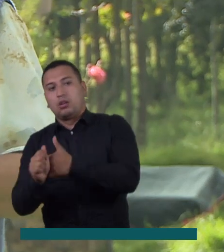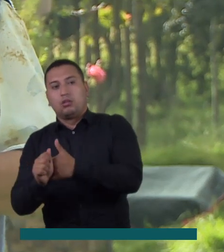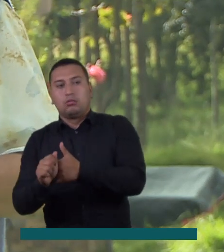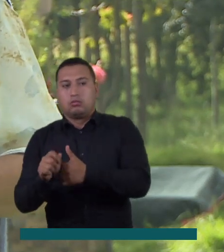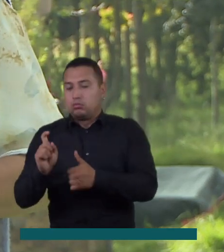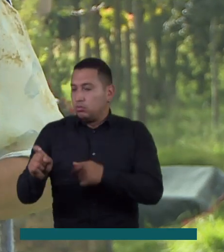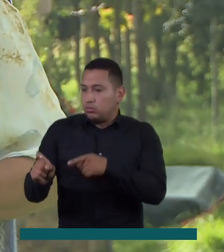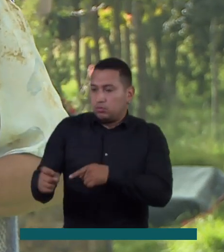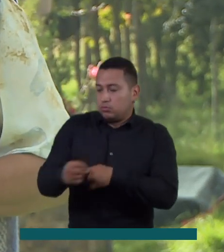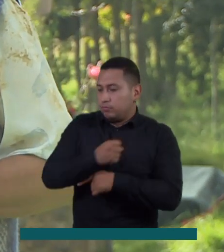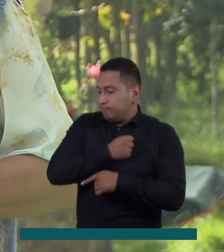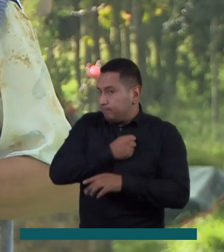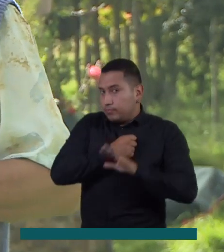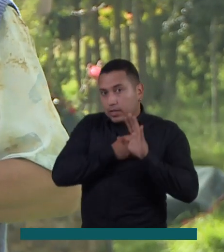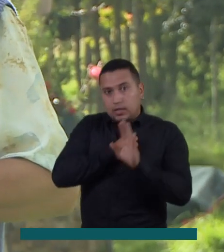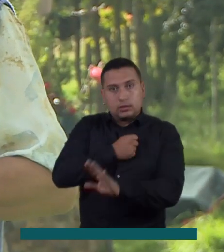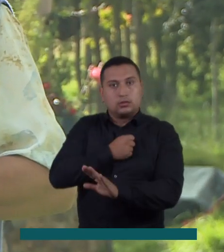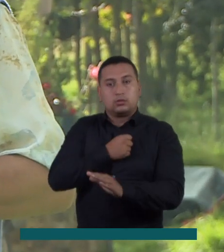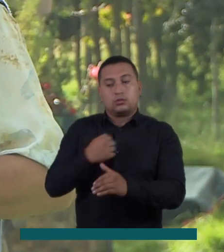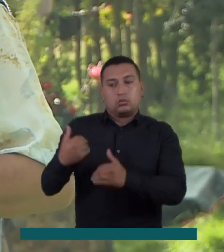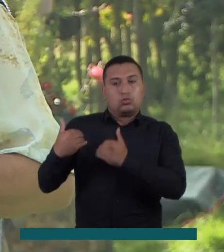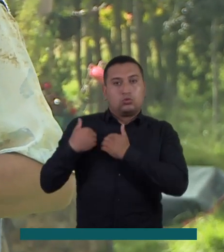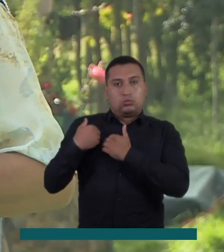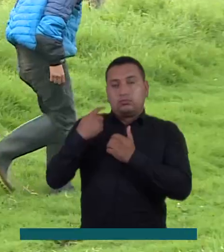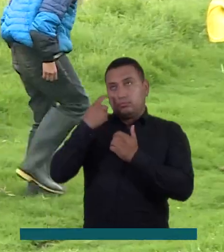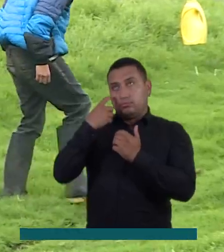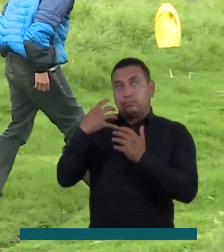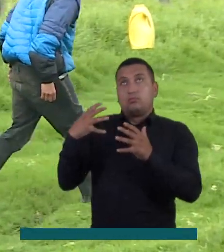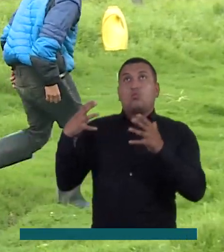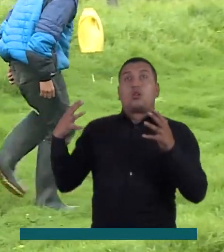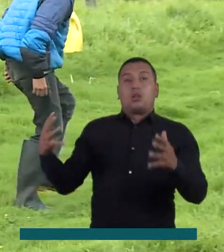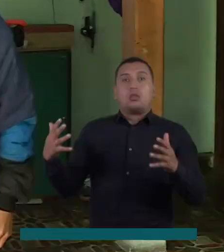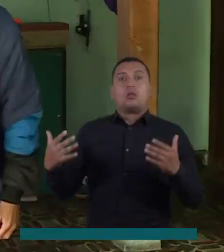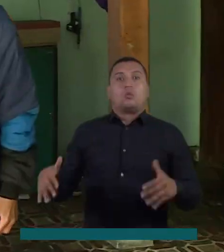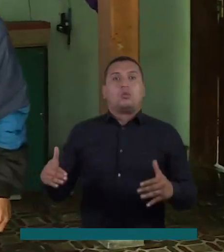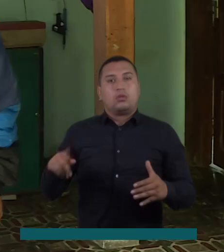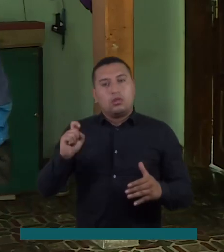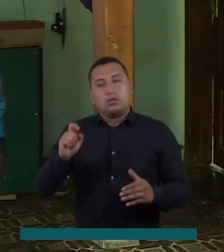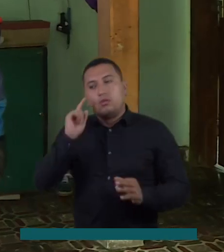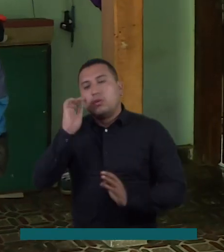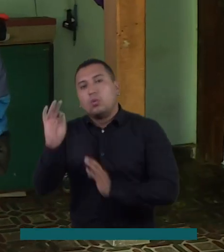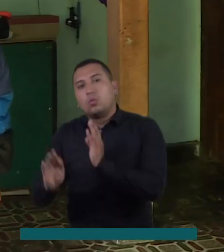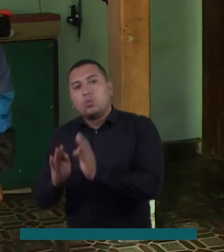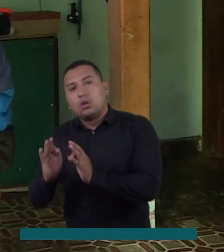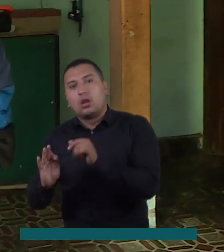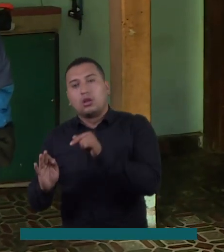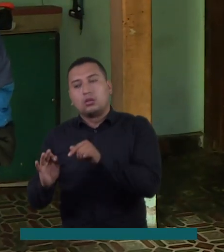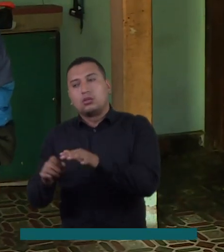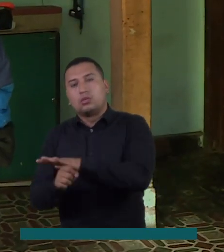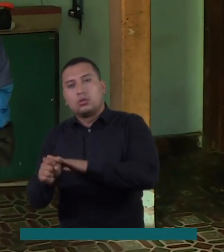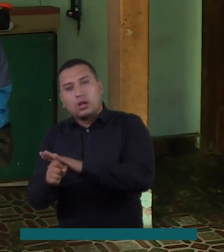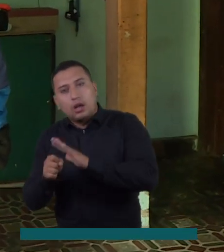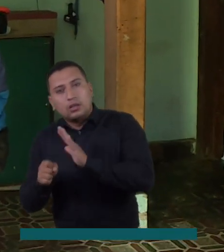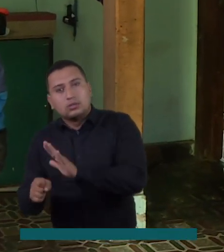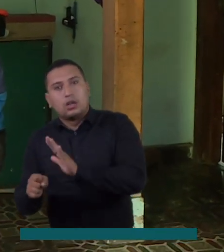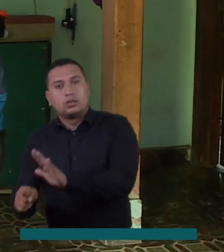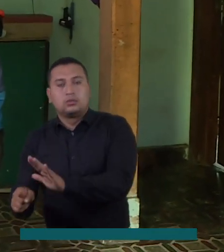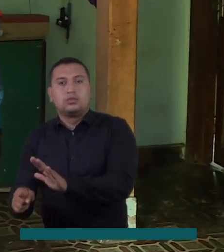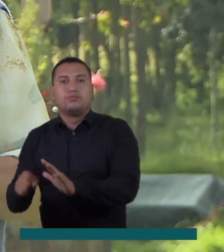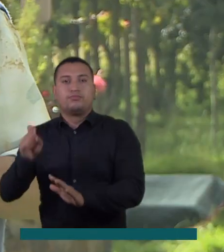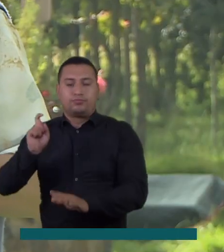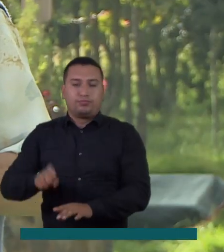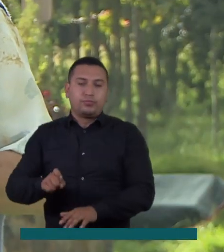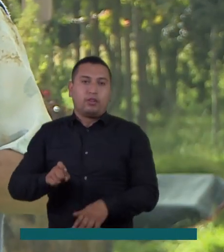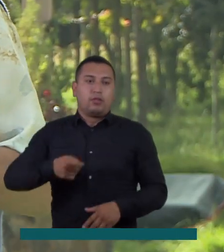porque es una responsabilidad muy grande. Hay que cuidarlo demasiado, viendo las condiciones como es el niño. Entonces, lo